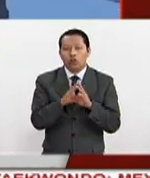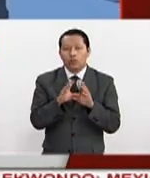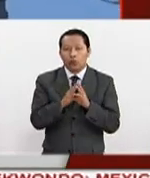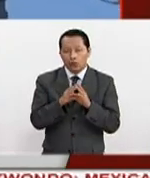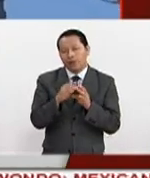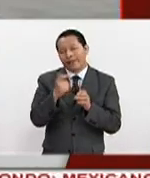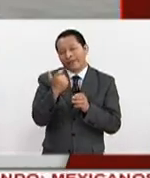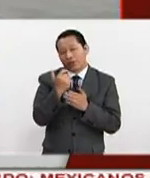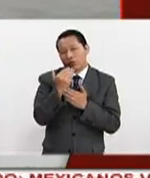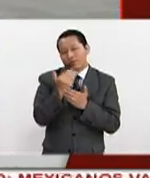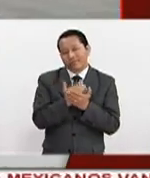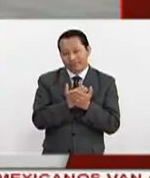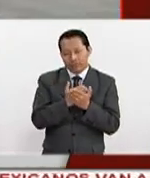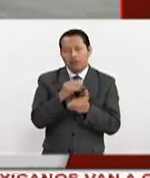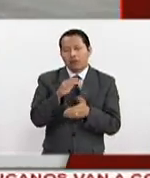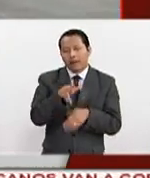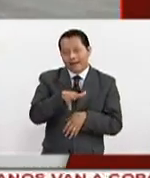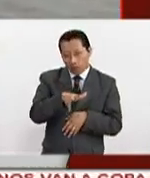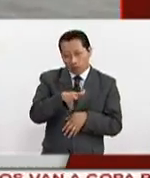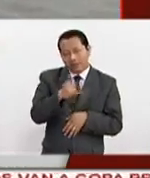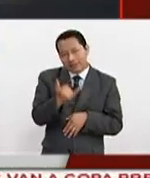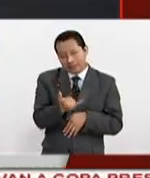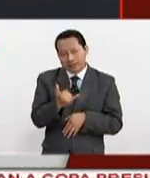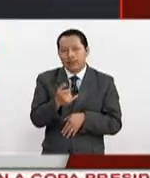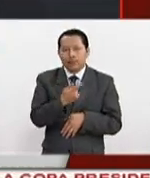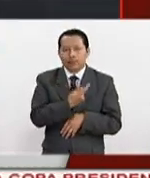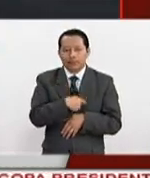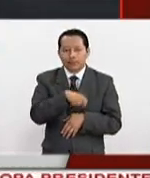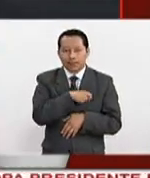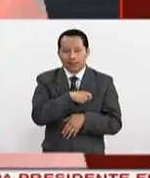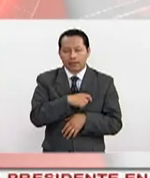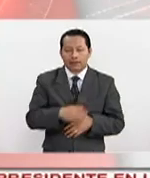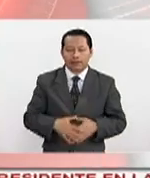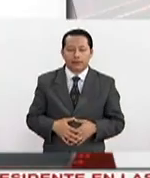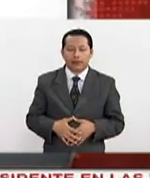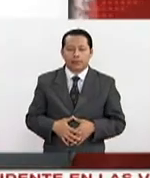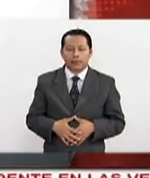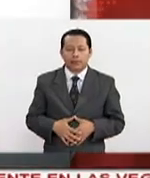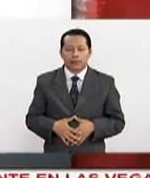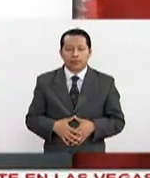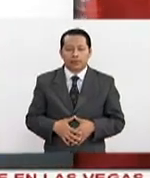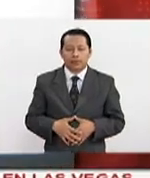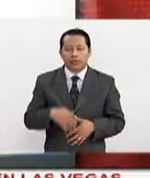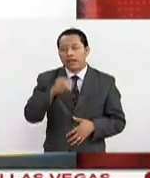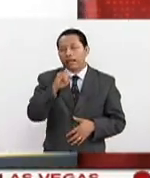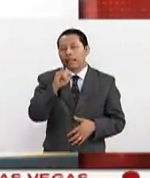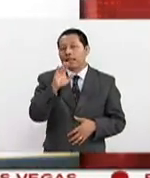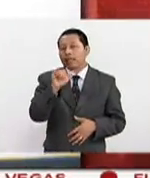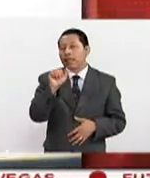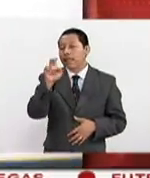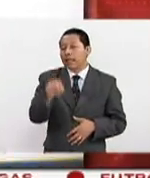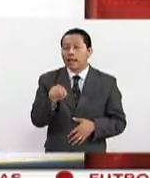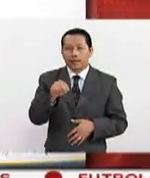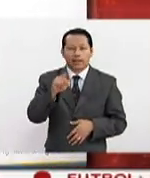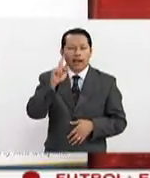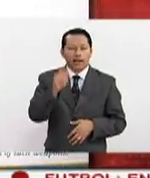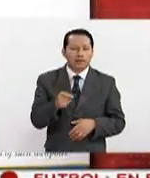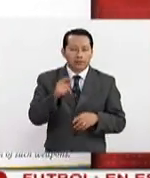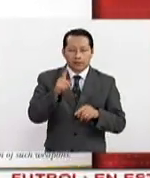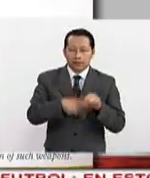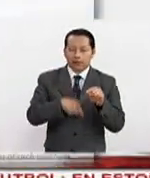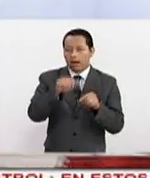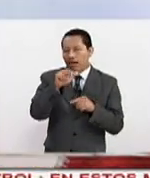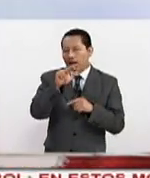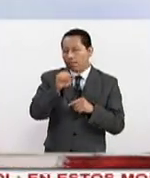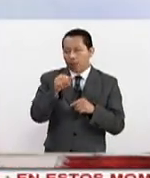para la economía no solo de Cataluña, sino también española. La campaña internacional para la abolición de las